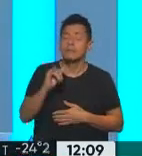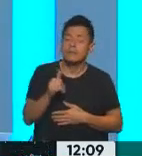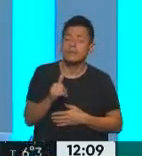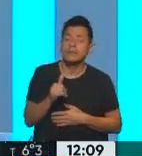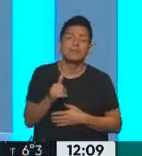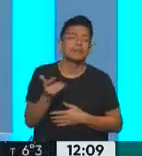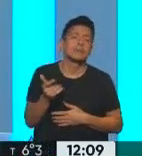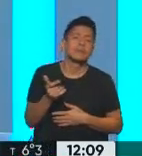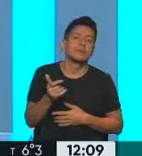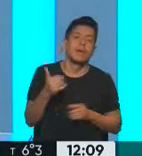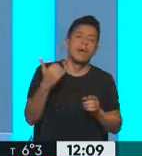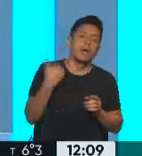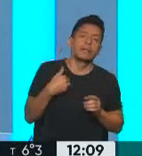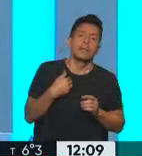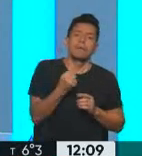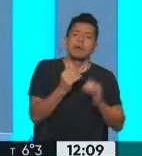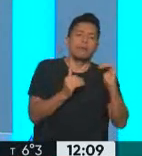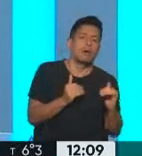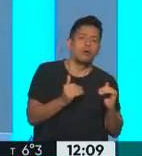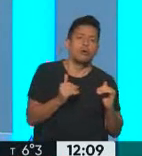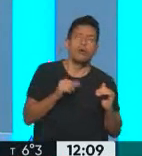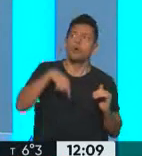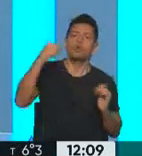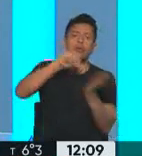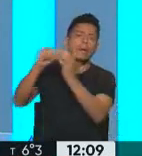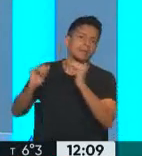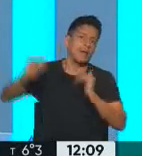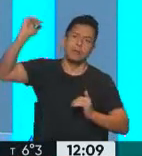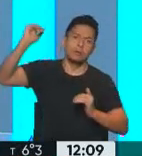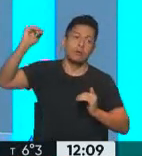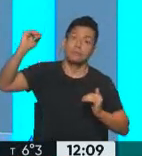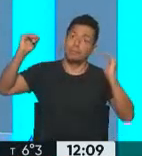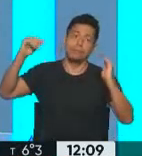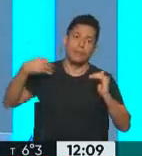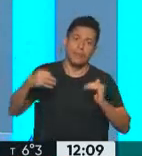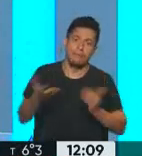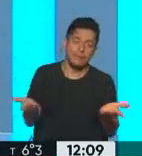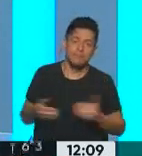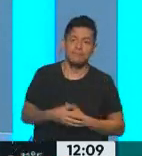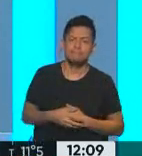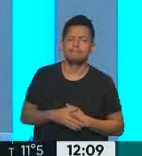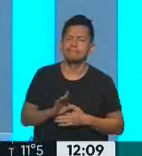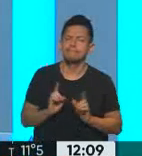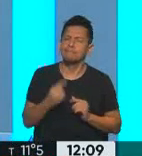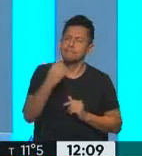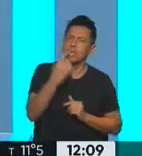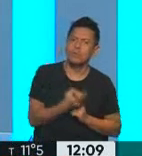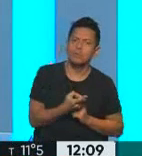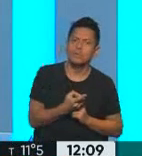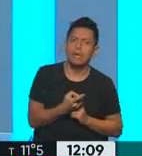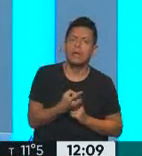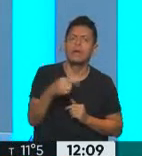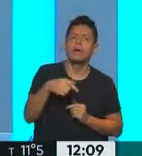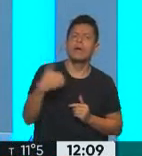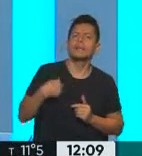los valores argentinos están muy bajos con respecto al resto. Ahora, la pregunta a hacerse y que jamás se responde, ¿y los costos